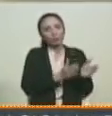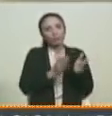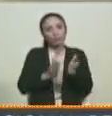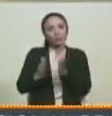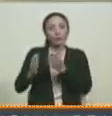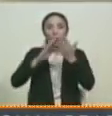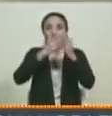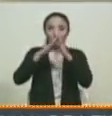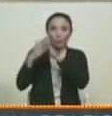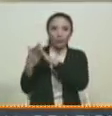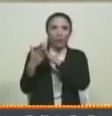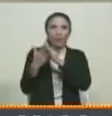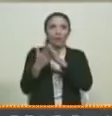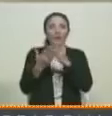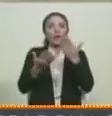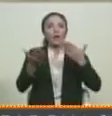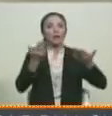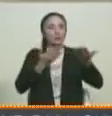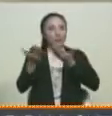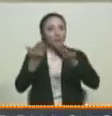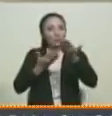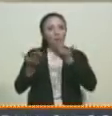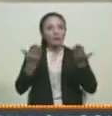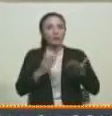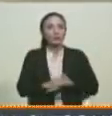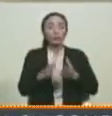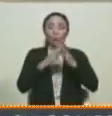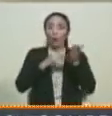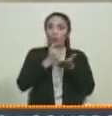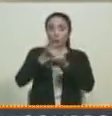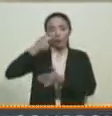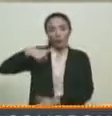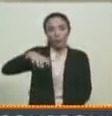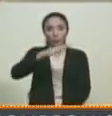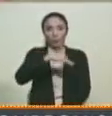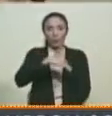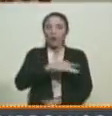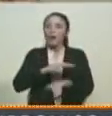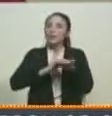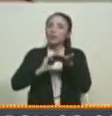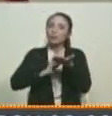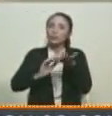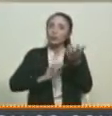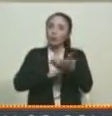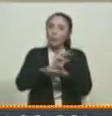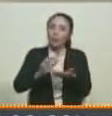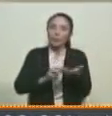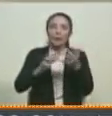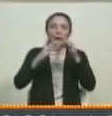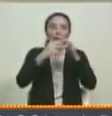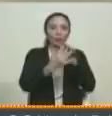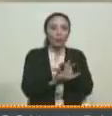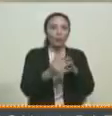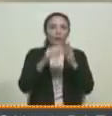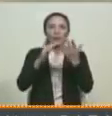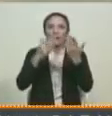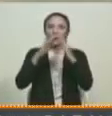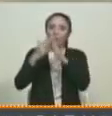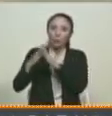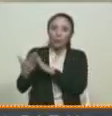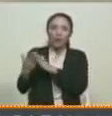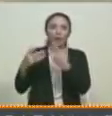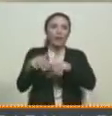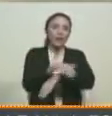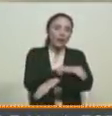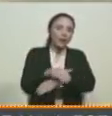se ha puesto al servicio de satisfacer las necesidades del pueblo, de vencer la guerra económica en el barrio, en la comunidad, en el urbanismo, en la